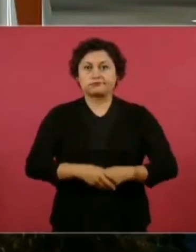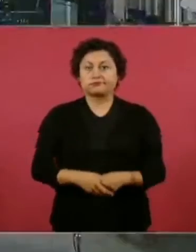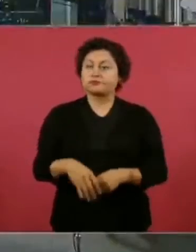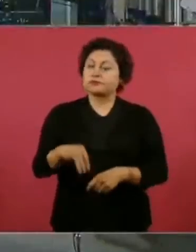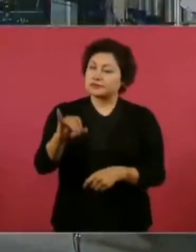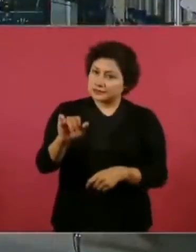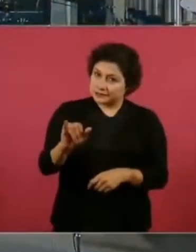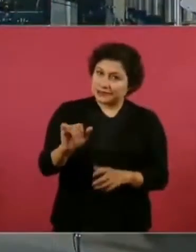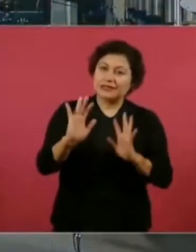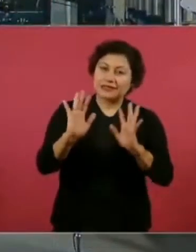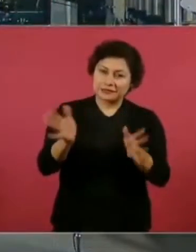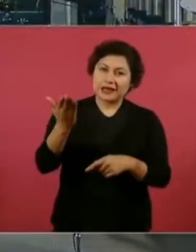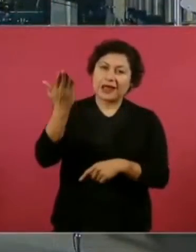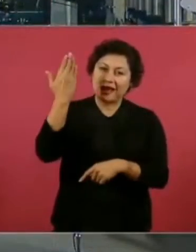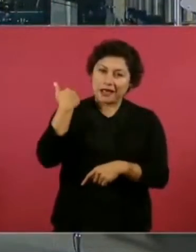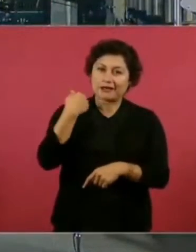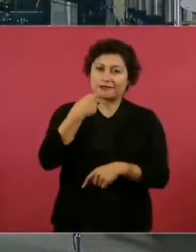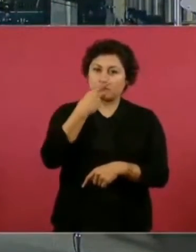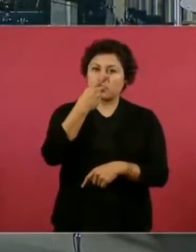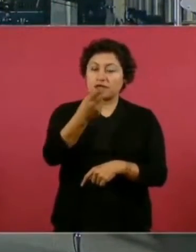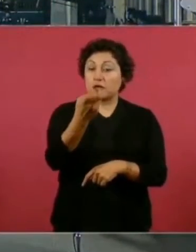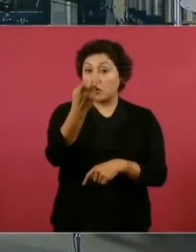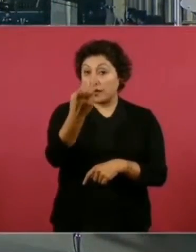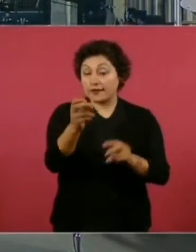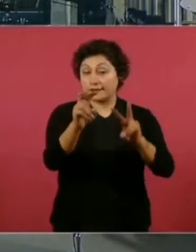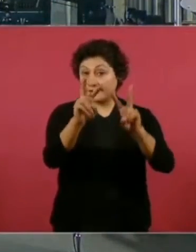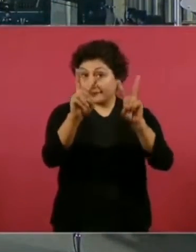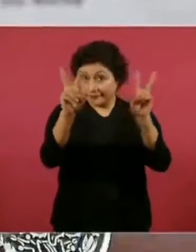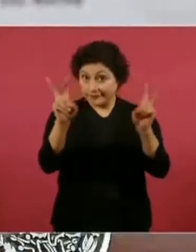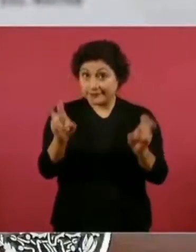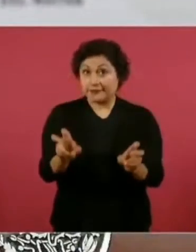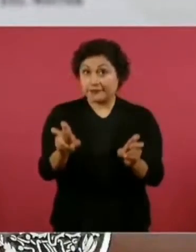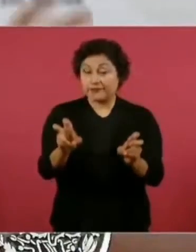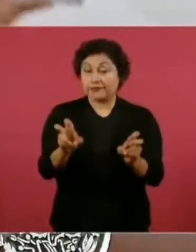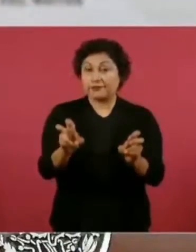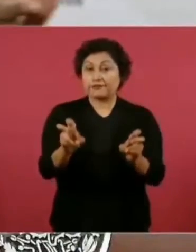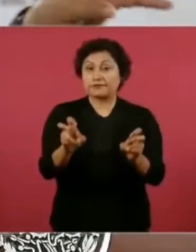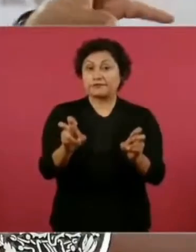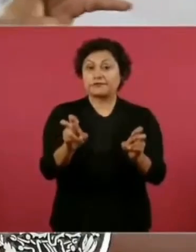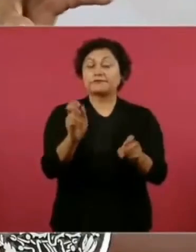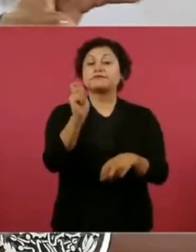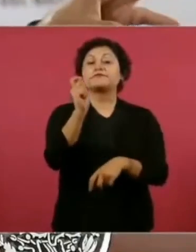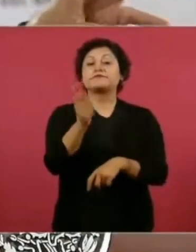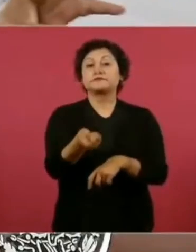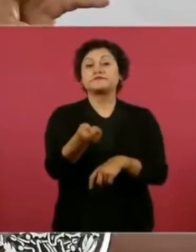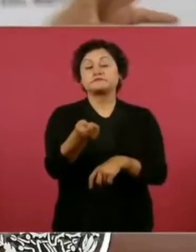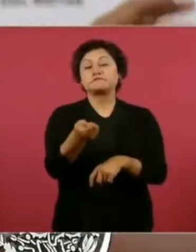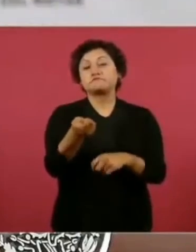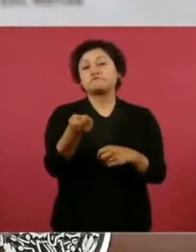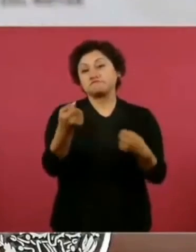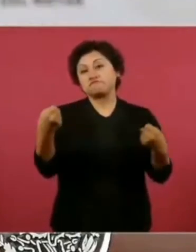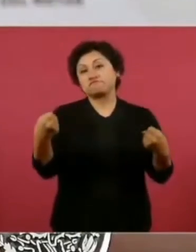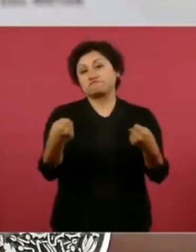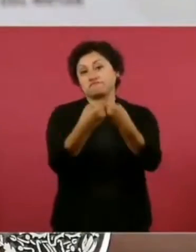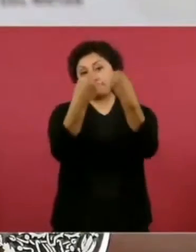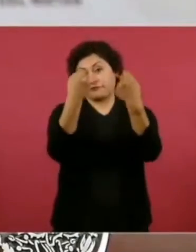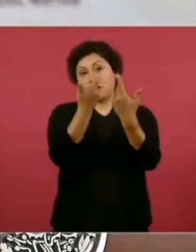Sí, ya lo dije, es un asunto que tiene que ver con una confrontación de